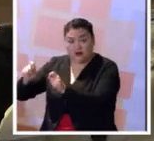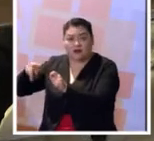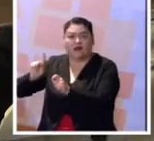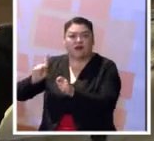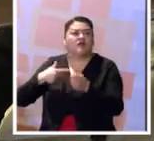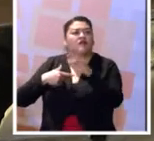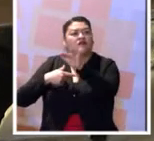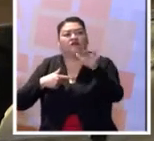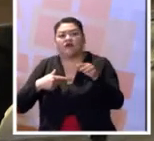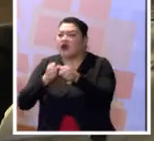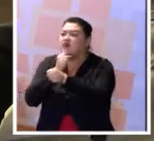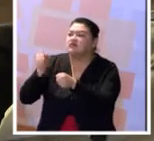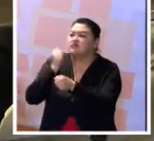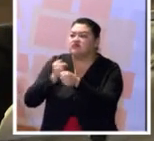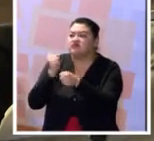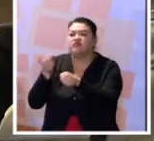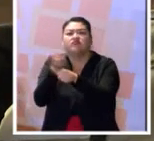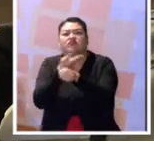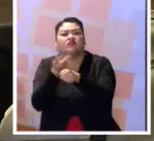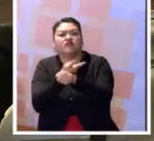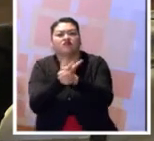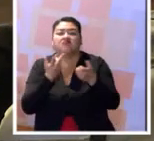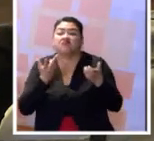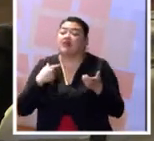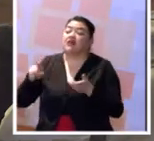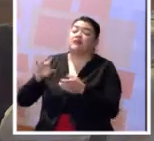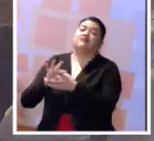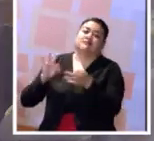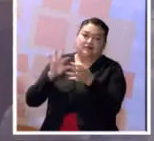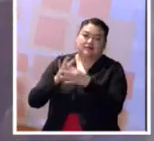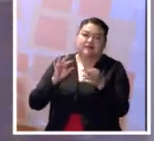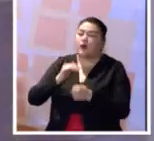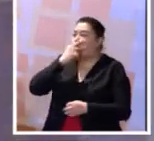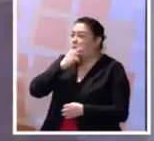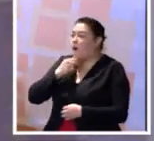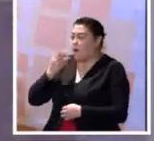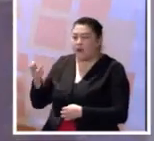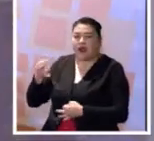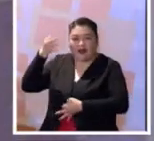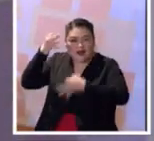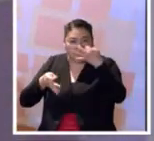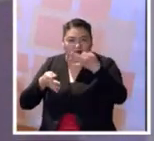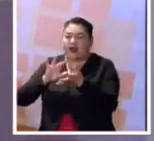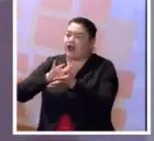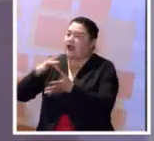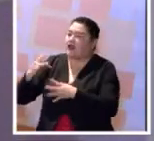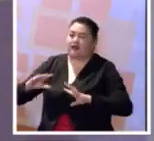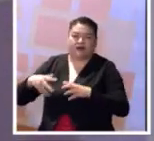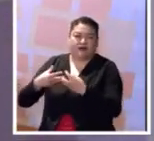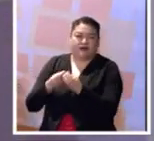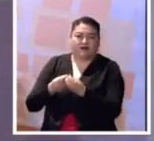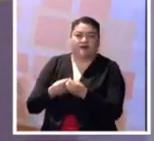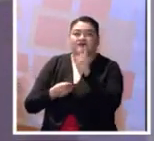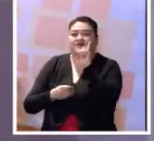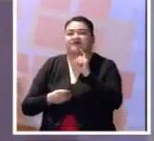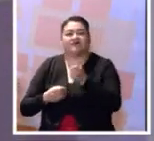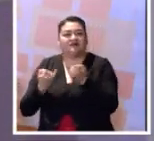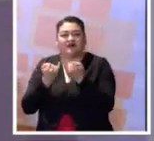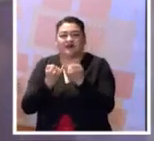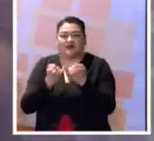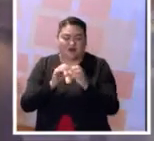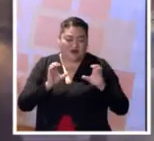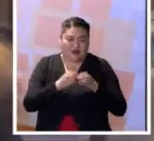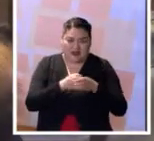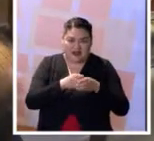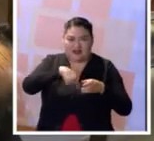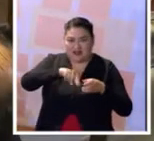política en razón de género. Entonces, gracias, magistrado, también por estar el día de hoy. Y nuestras expertas regionales,